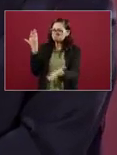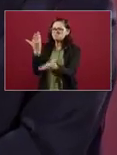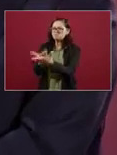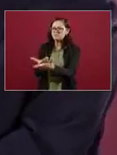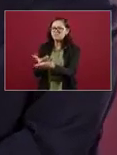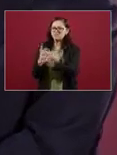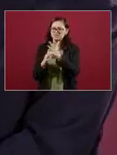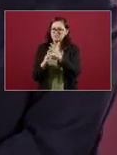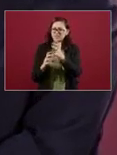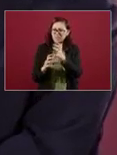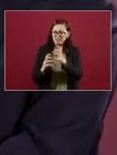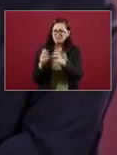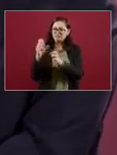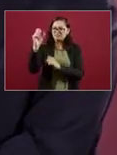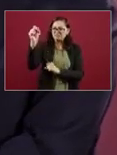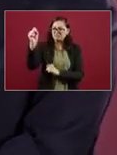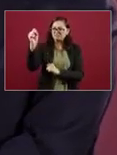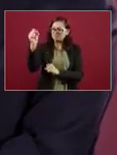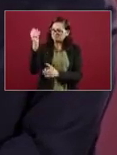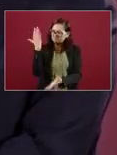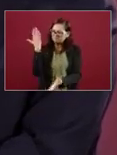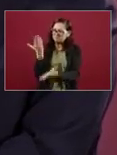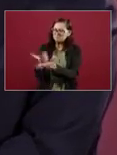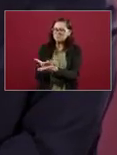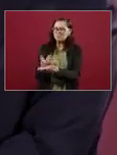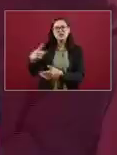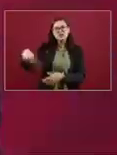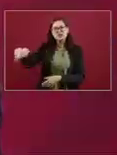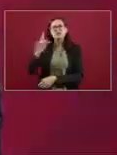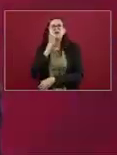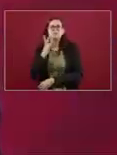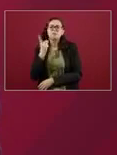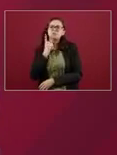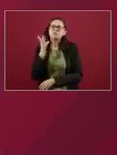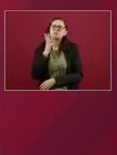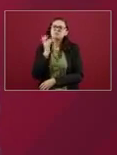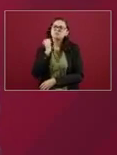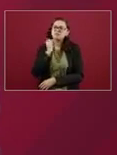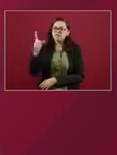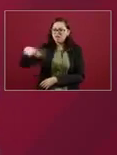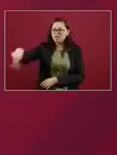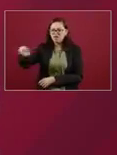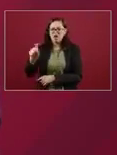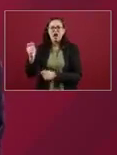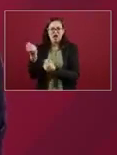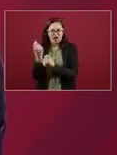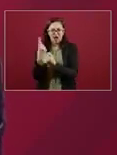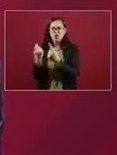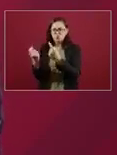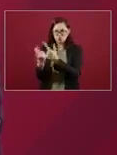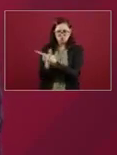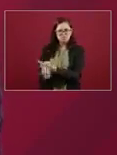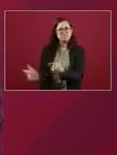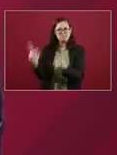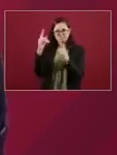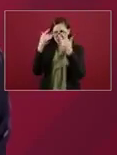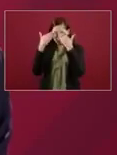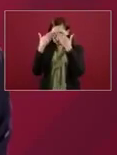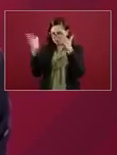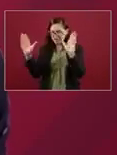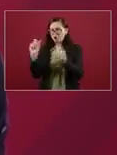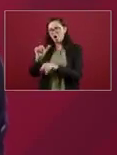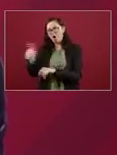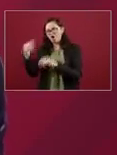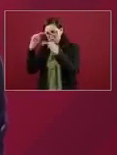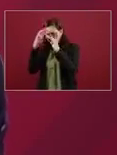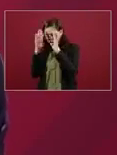el Congreso también formado por liberales y habían también algunos conservadores, pocos, y le